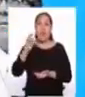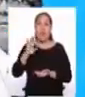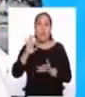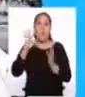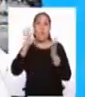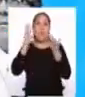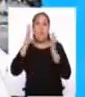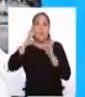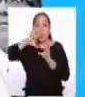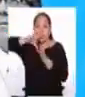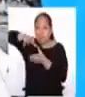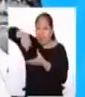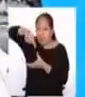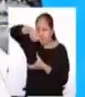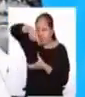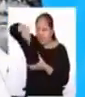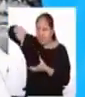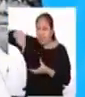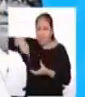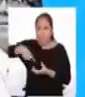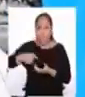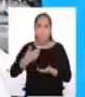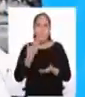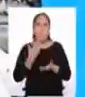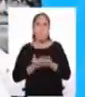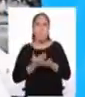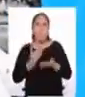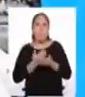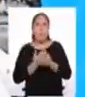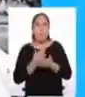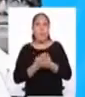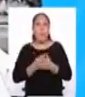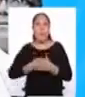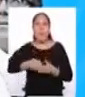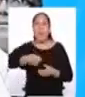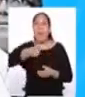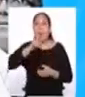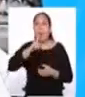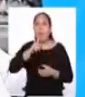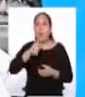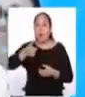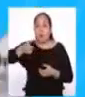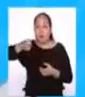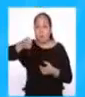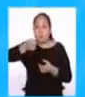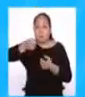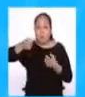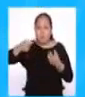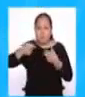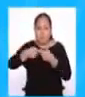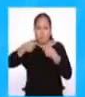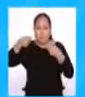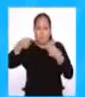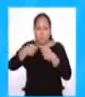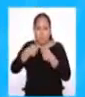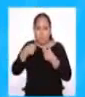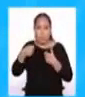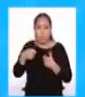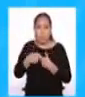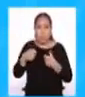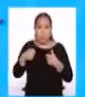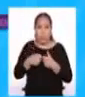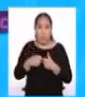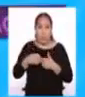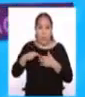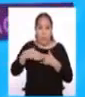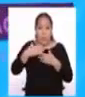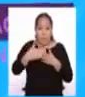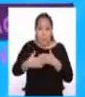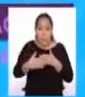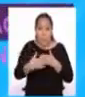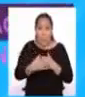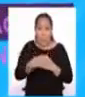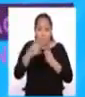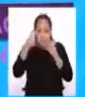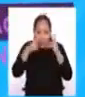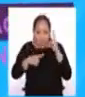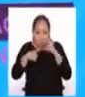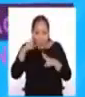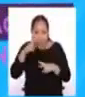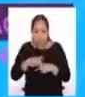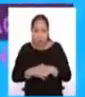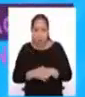al océano de ese entonces y descargas eléctricas controladas. Luego de unos días, se observaron